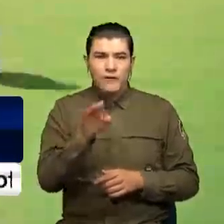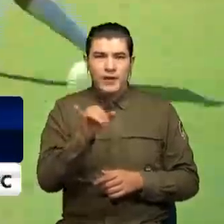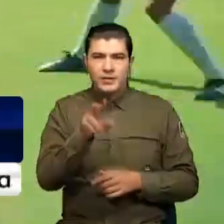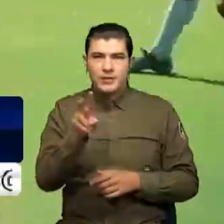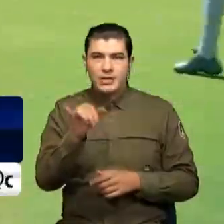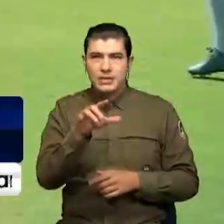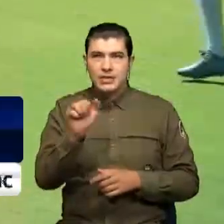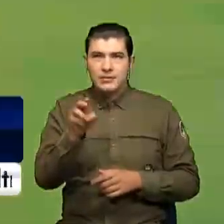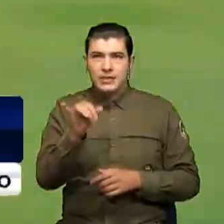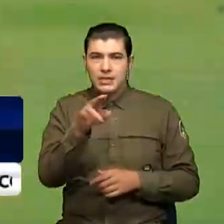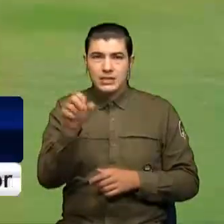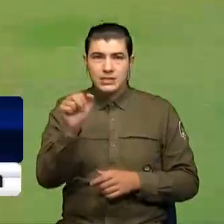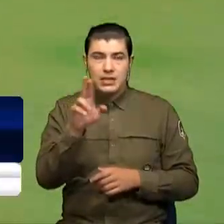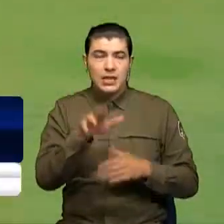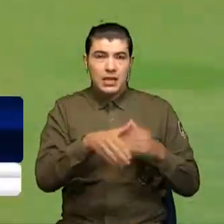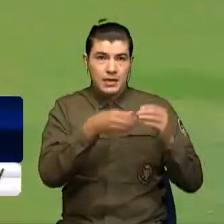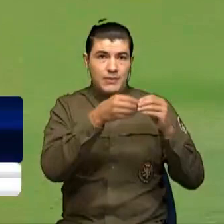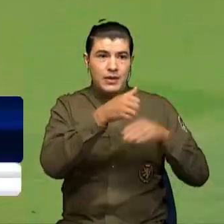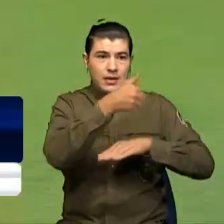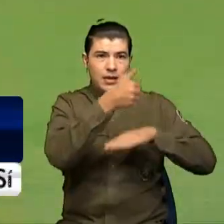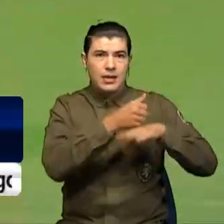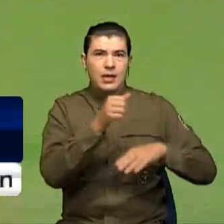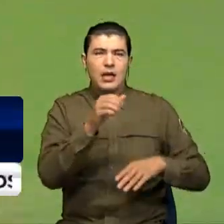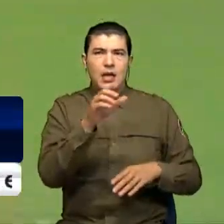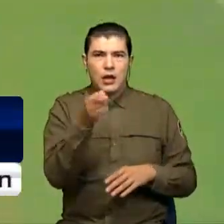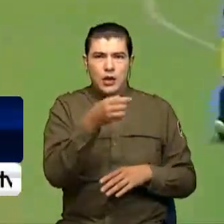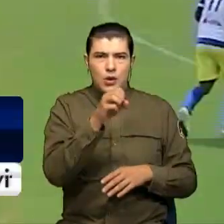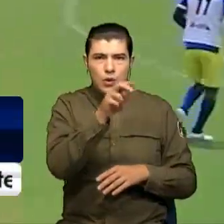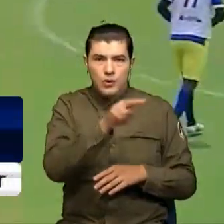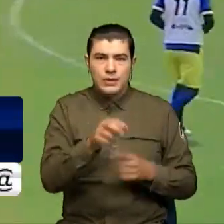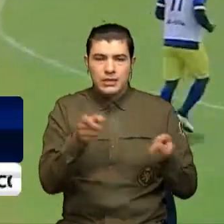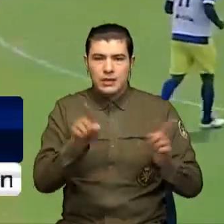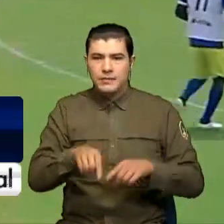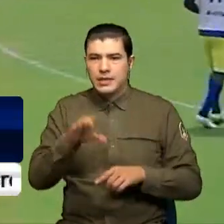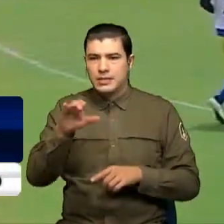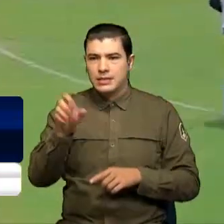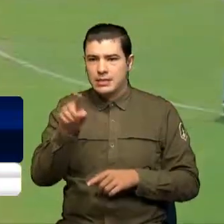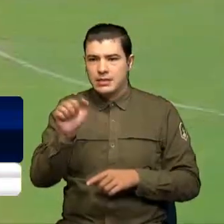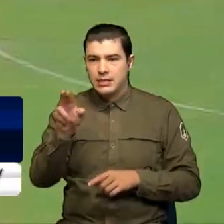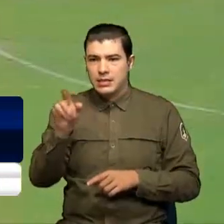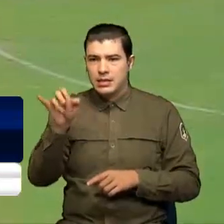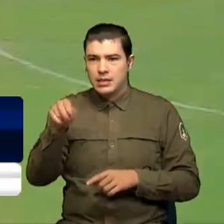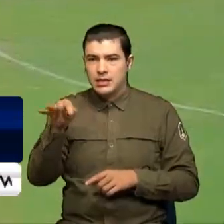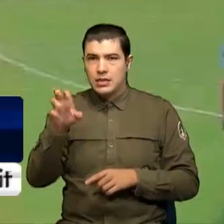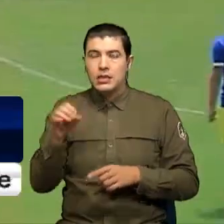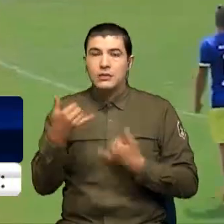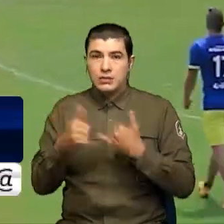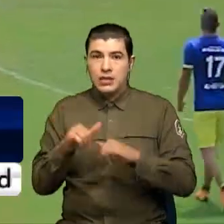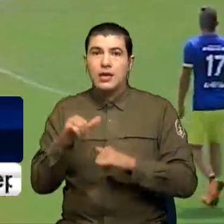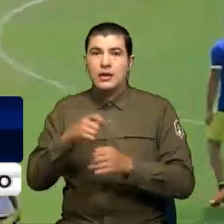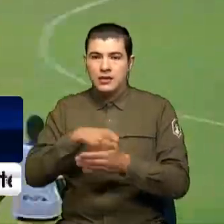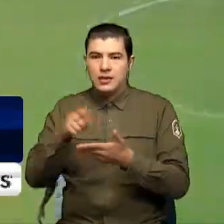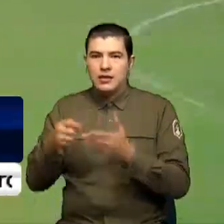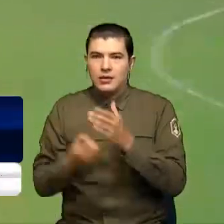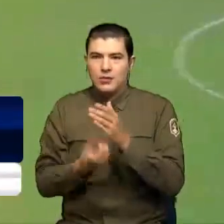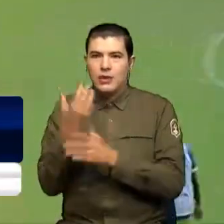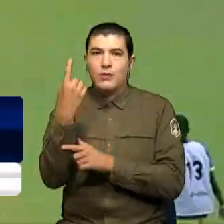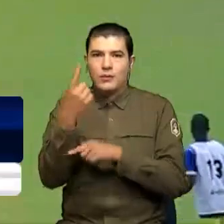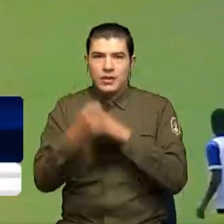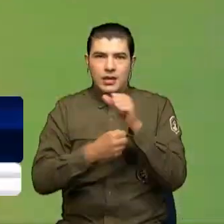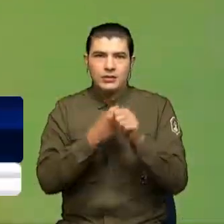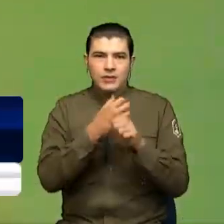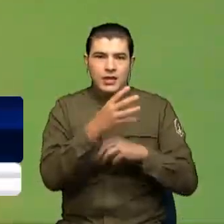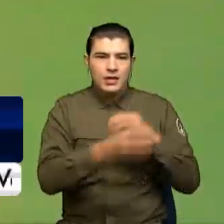le suma la continuidad del capitán gabriel el william gómez y césar quintero quienes ya renovaron contrato por un año más además se